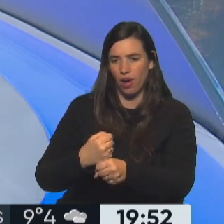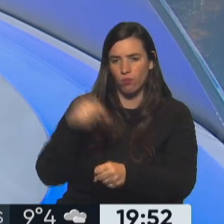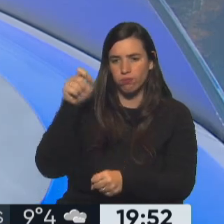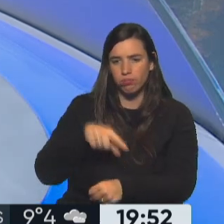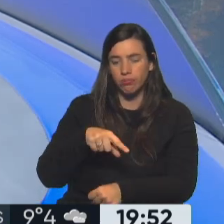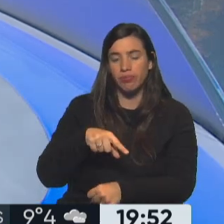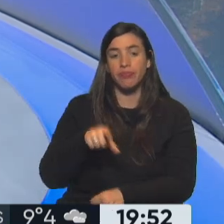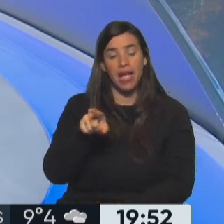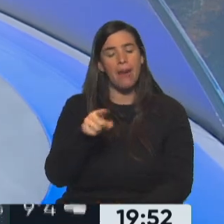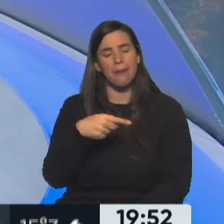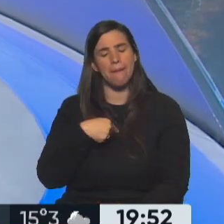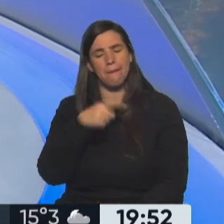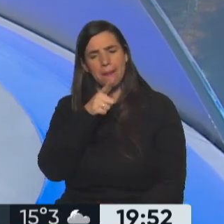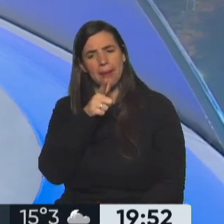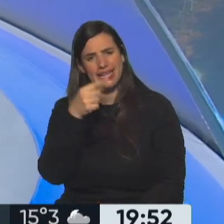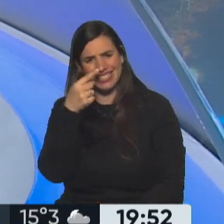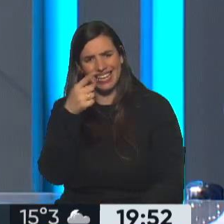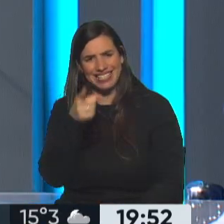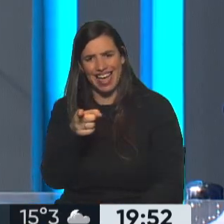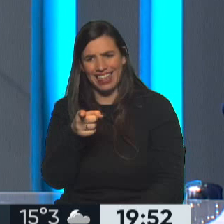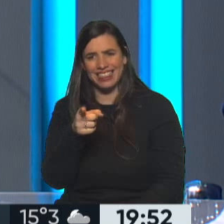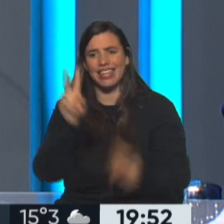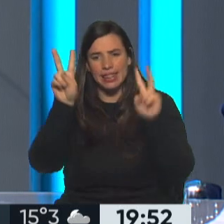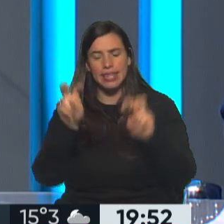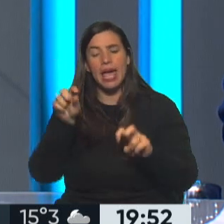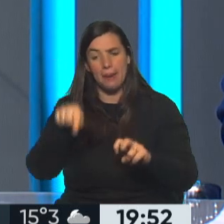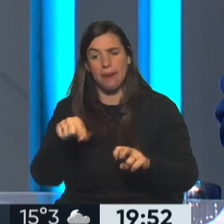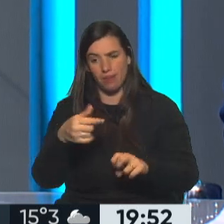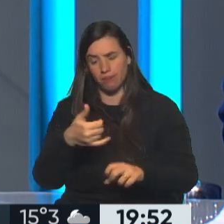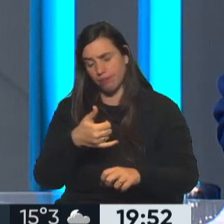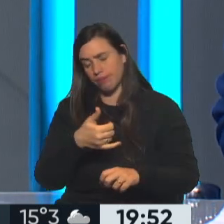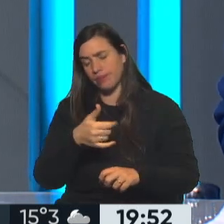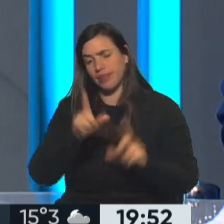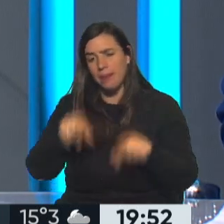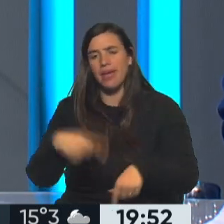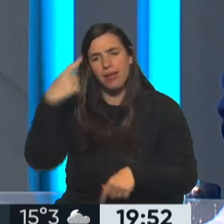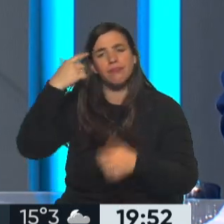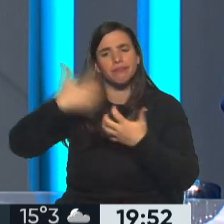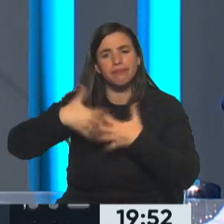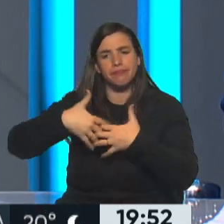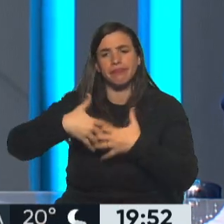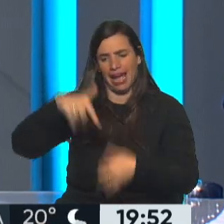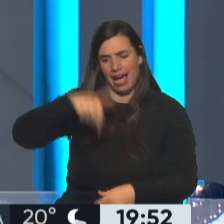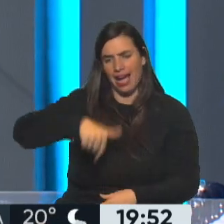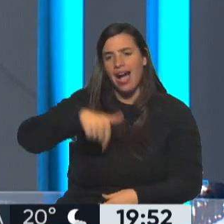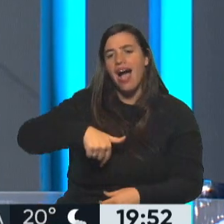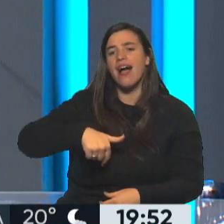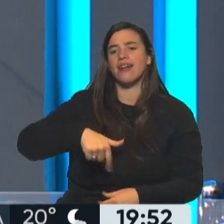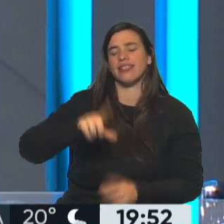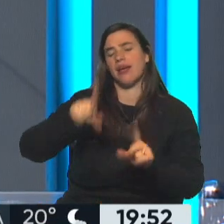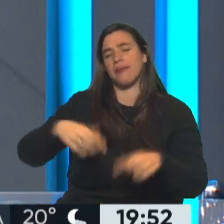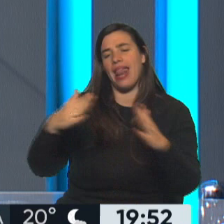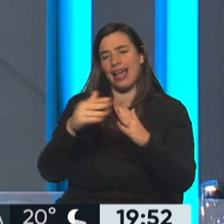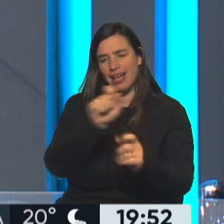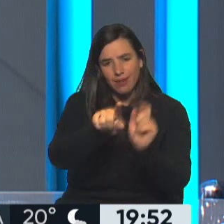diciendo, Osvaldo, y hay un tema que tenemos que también ponerlo sobre la mesa para debatirlo y tenerlo presente, sobre todo en casa y nosotros acá, y que atraviesa todos los temas,